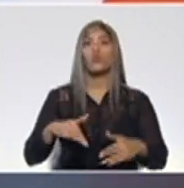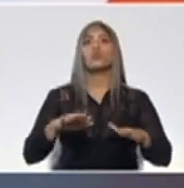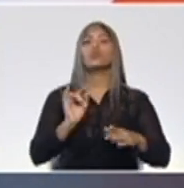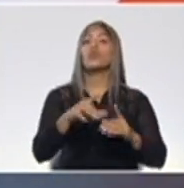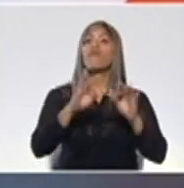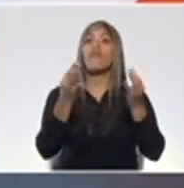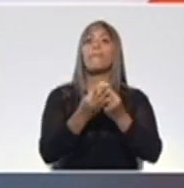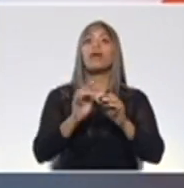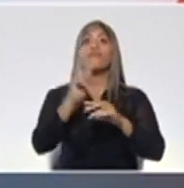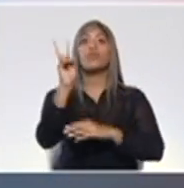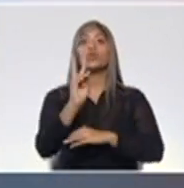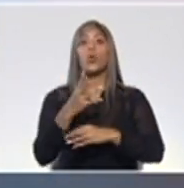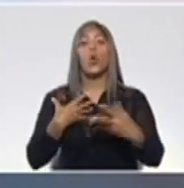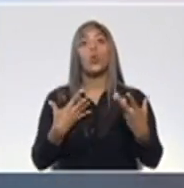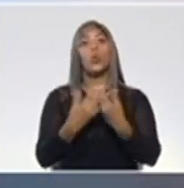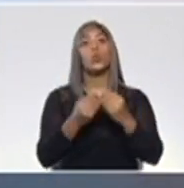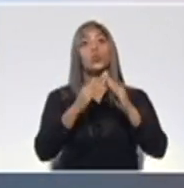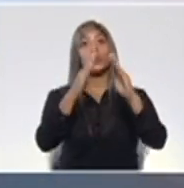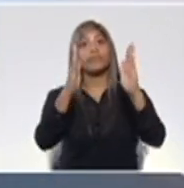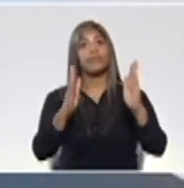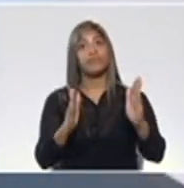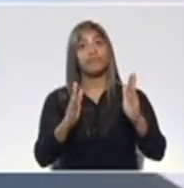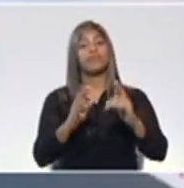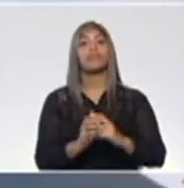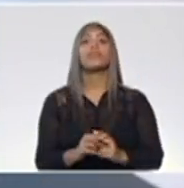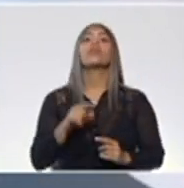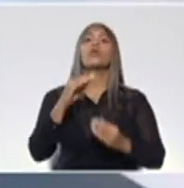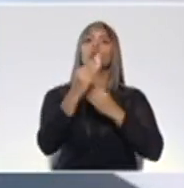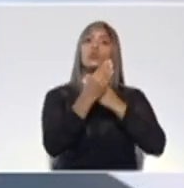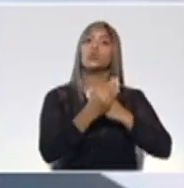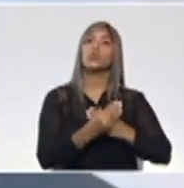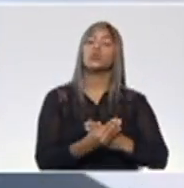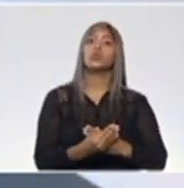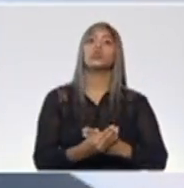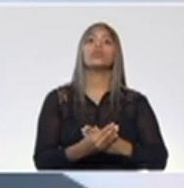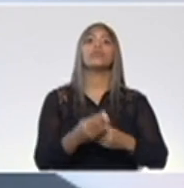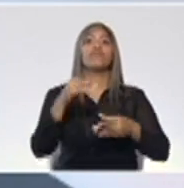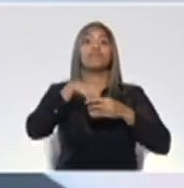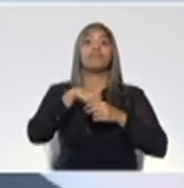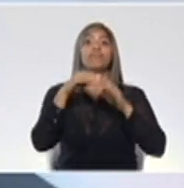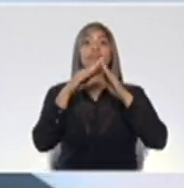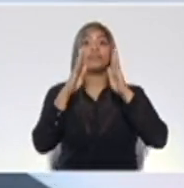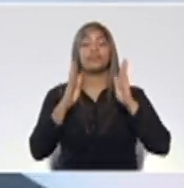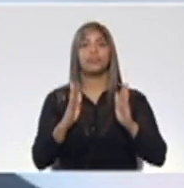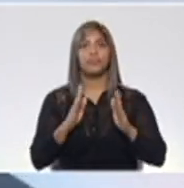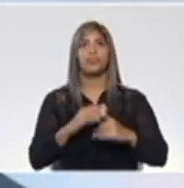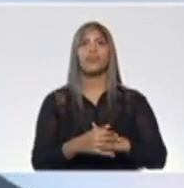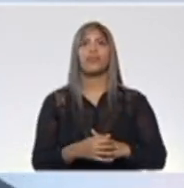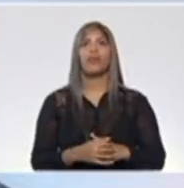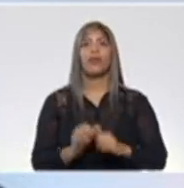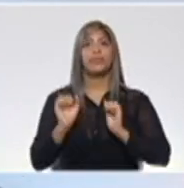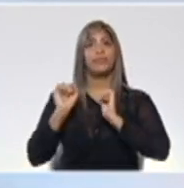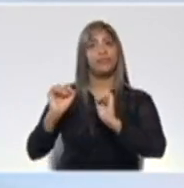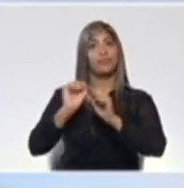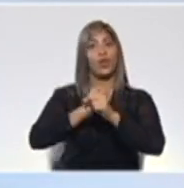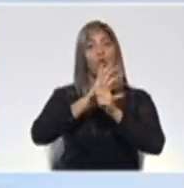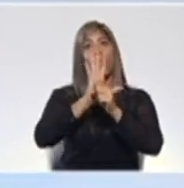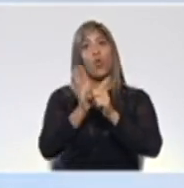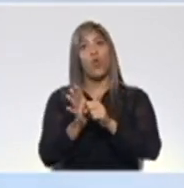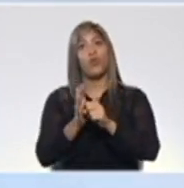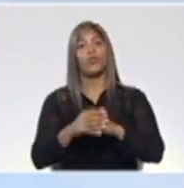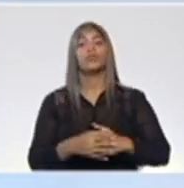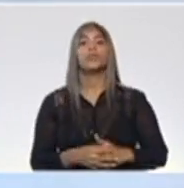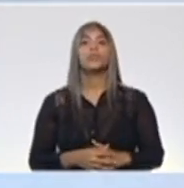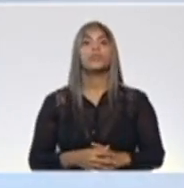venezolana que está allá en casa garantizando que estén protegidos y protegidas ante el COVID-19 y sus